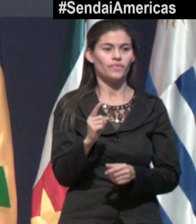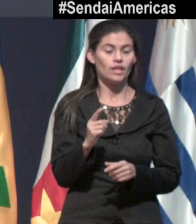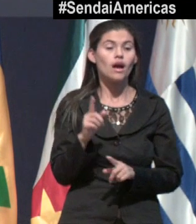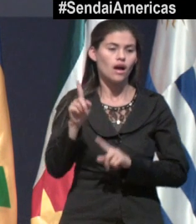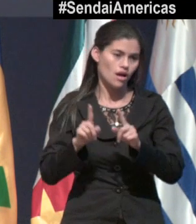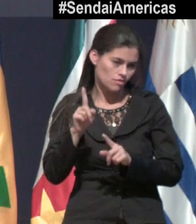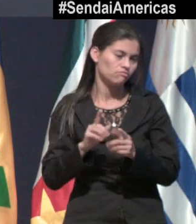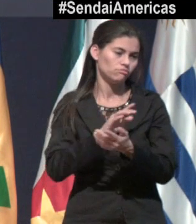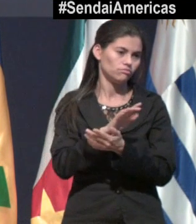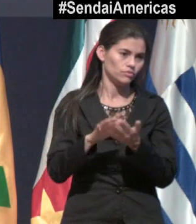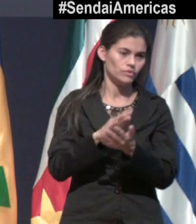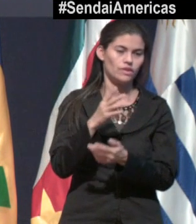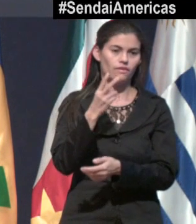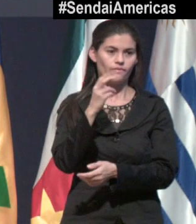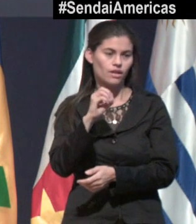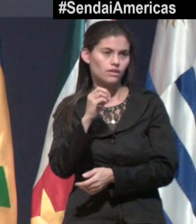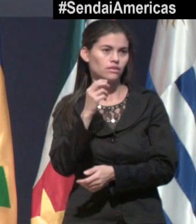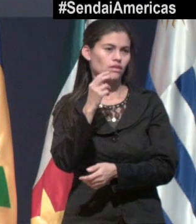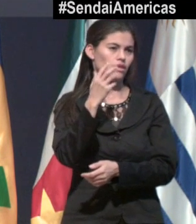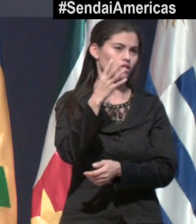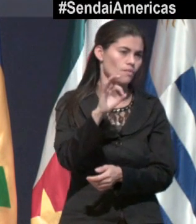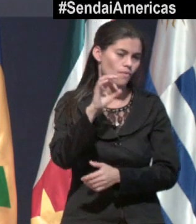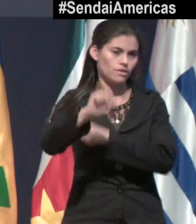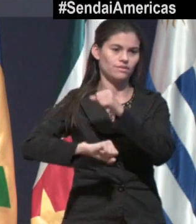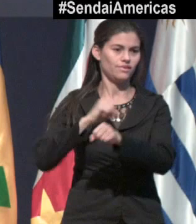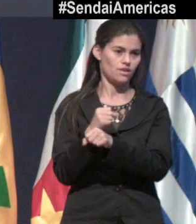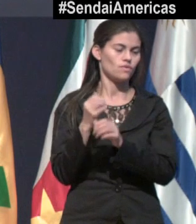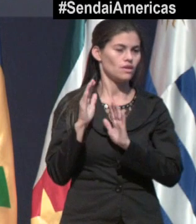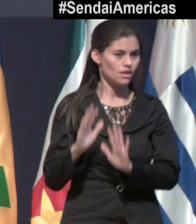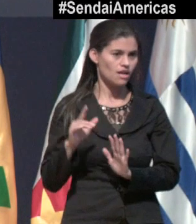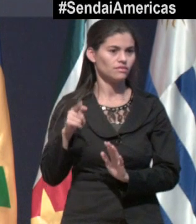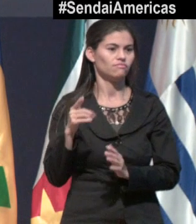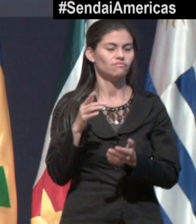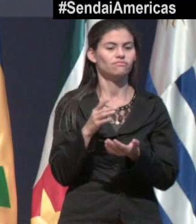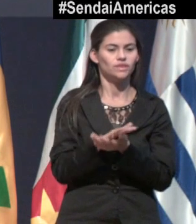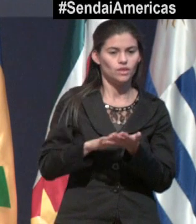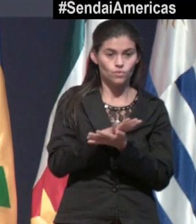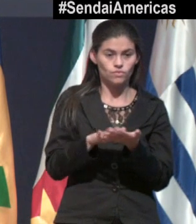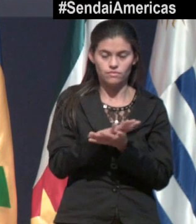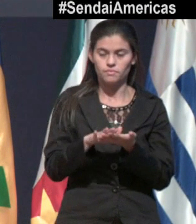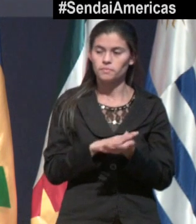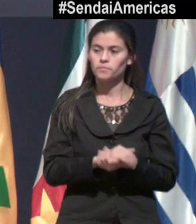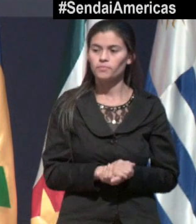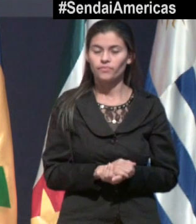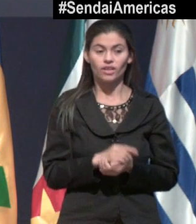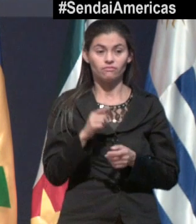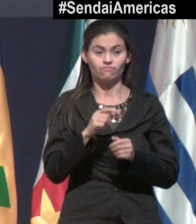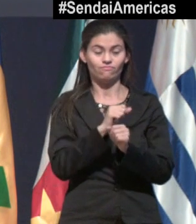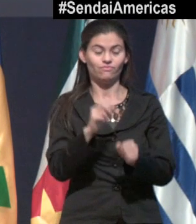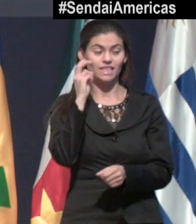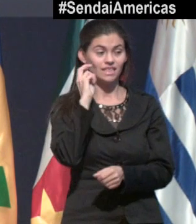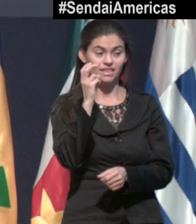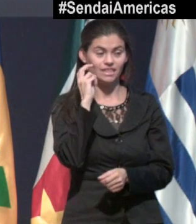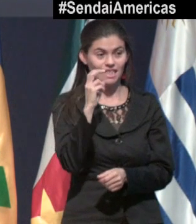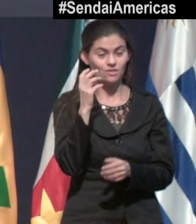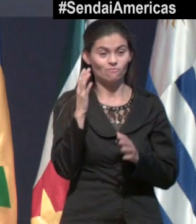vez cada 10, 20 o 50 años, realmente sería un riesgo